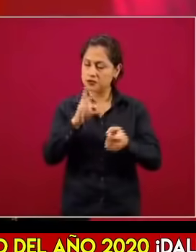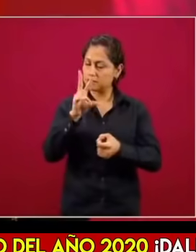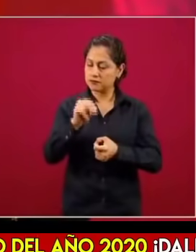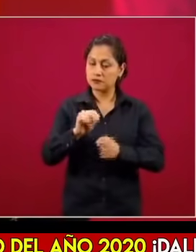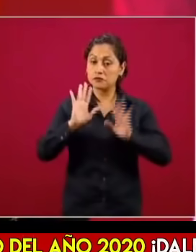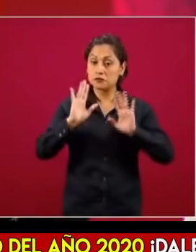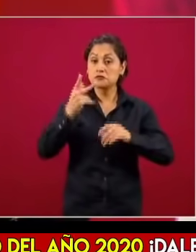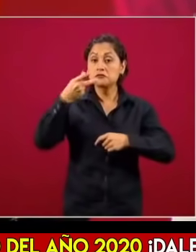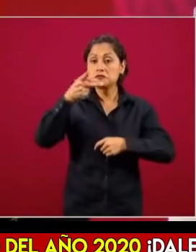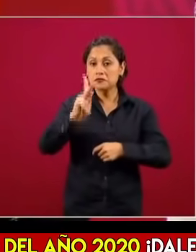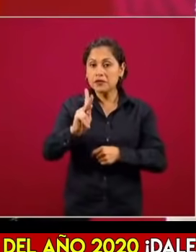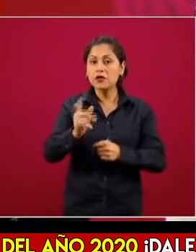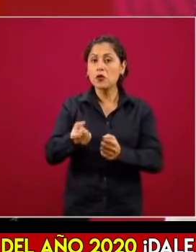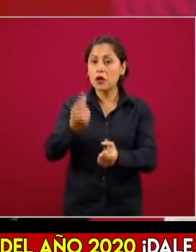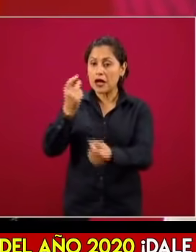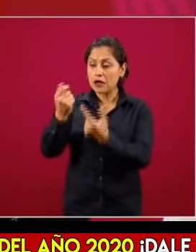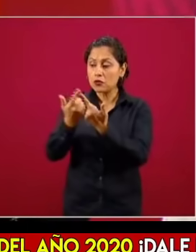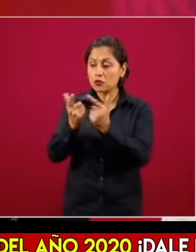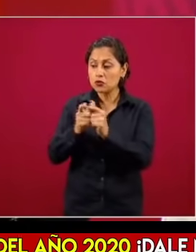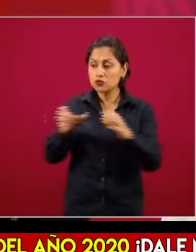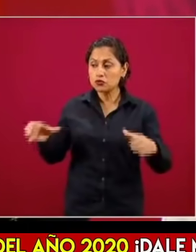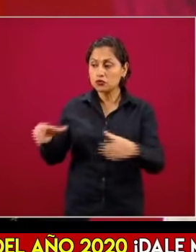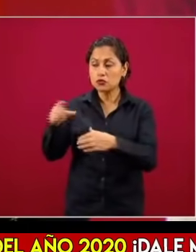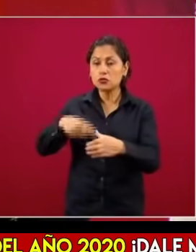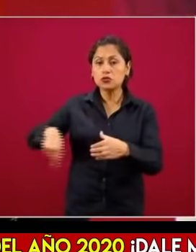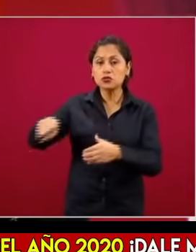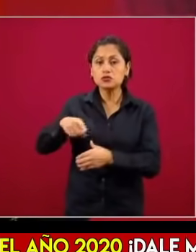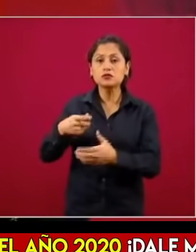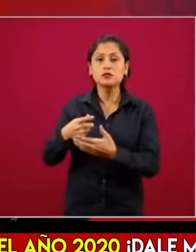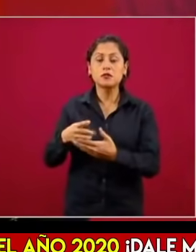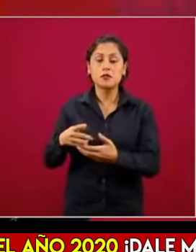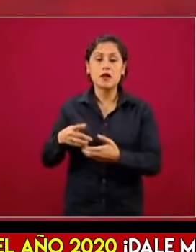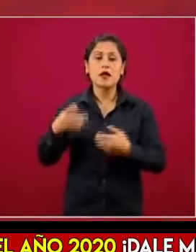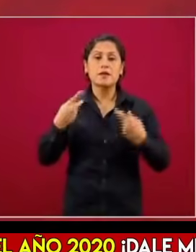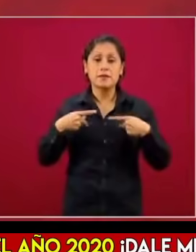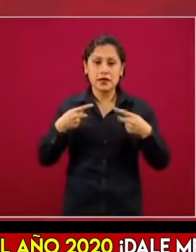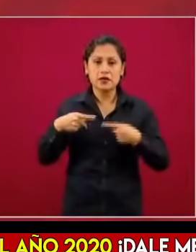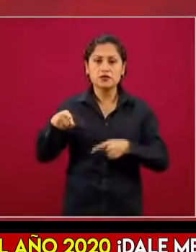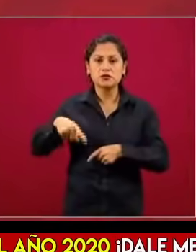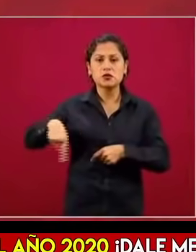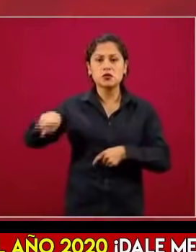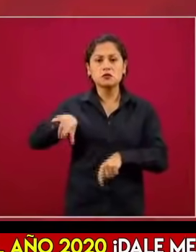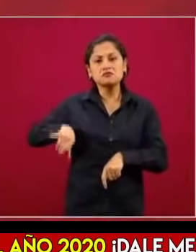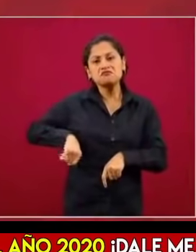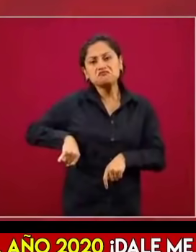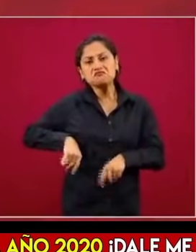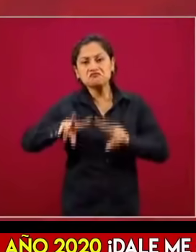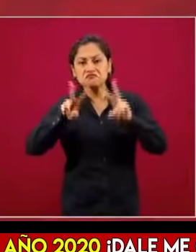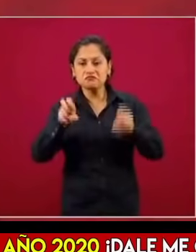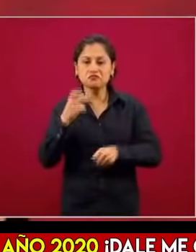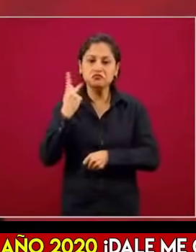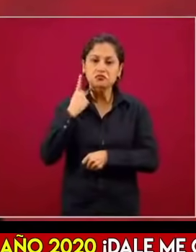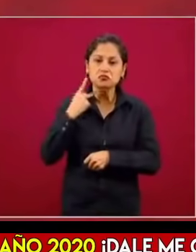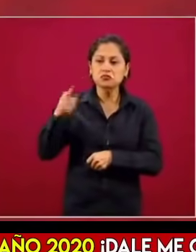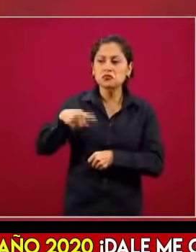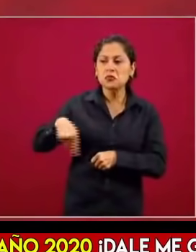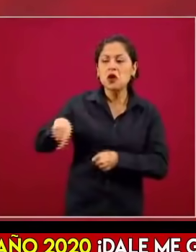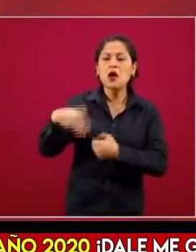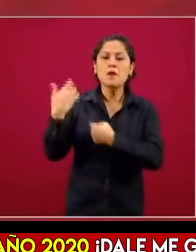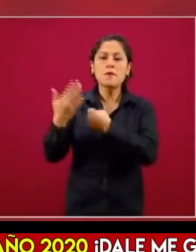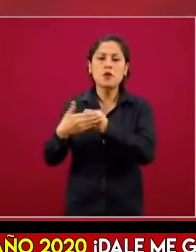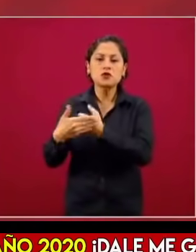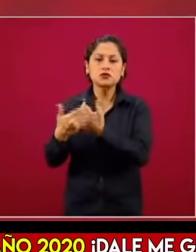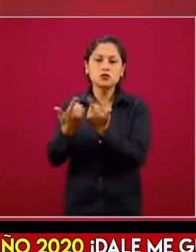que identificó relacionado con la actividad política partidos que están por querer se registrar resta que quieren